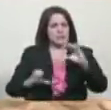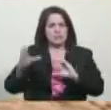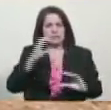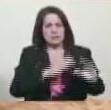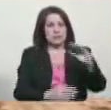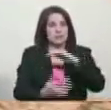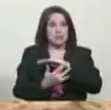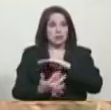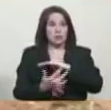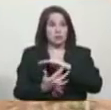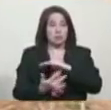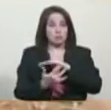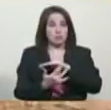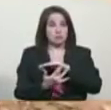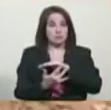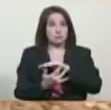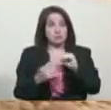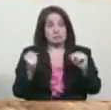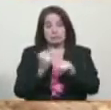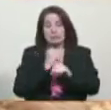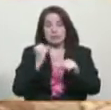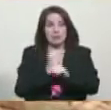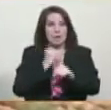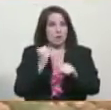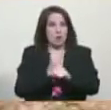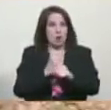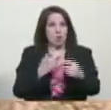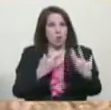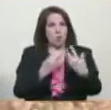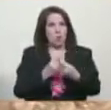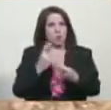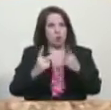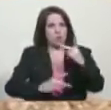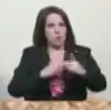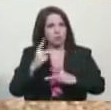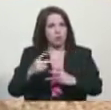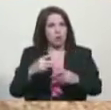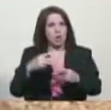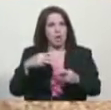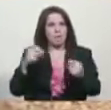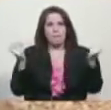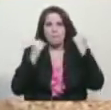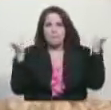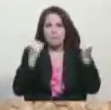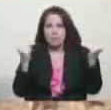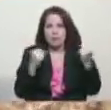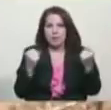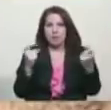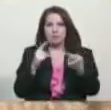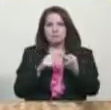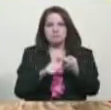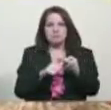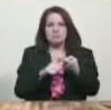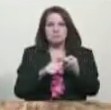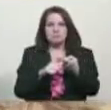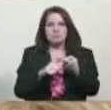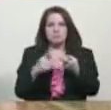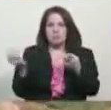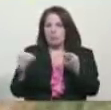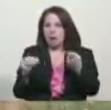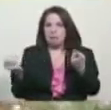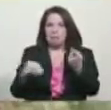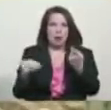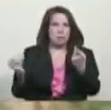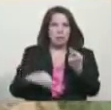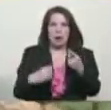en compañía y en trabajo conjunto con los productores de Mérida, ProIMPA, junto a todos los productores que se sumaron a esta